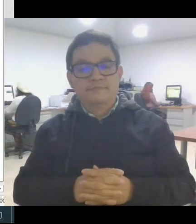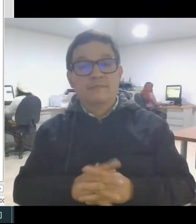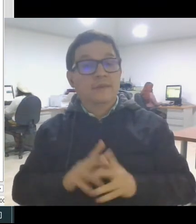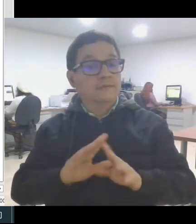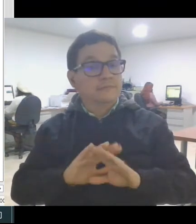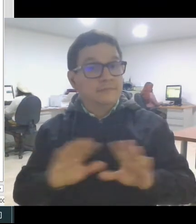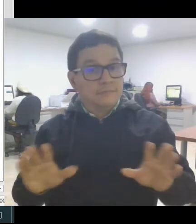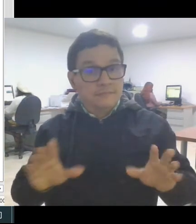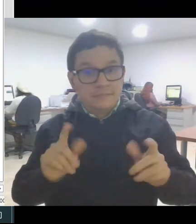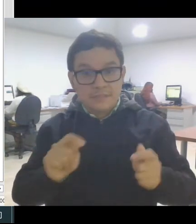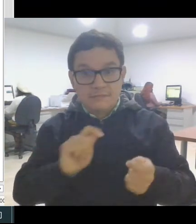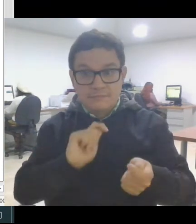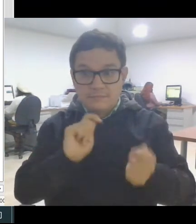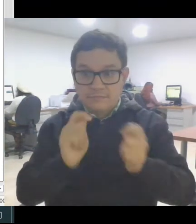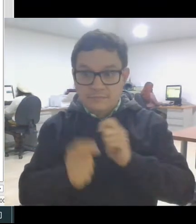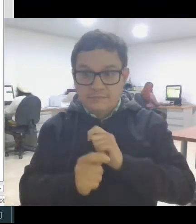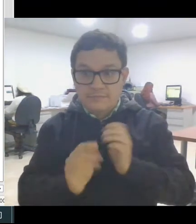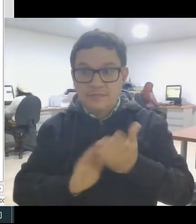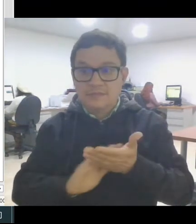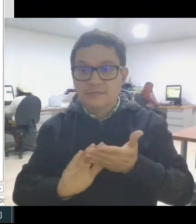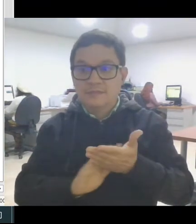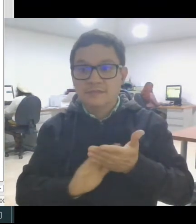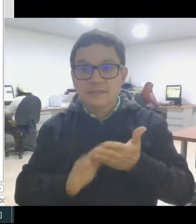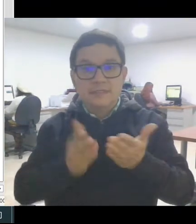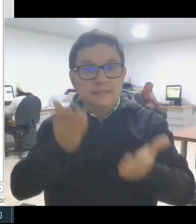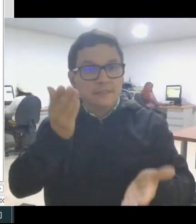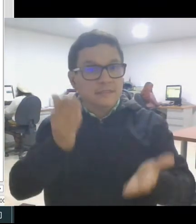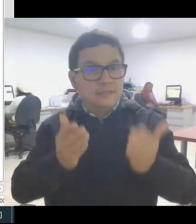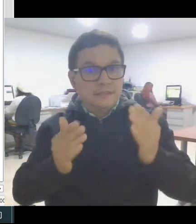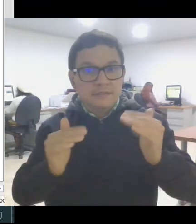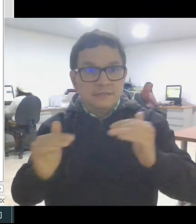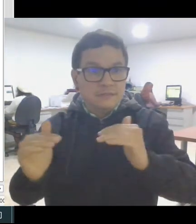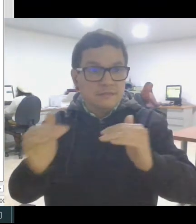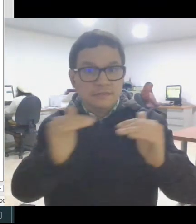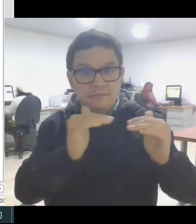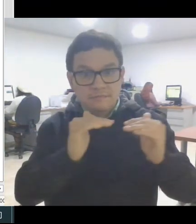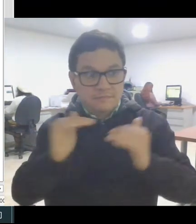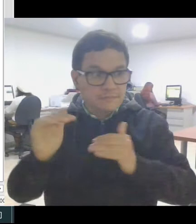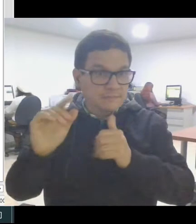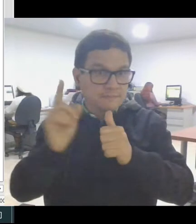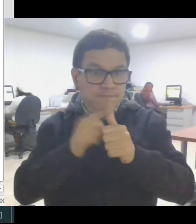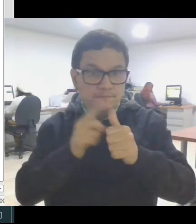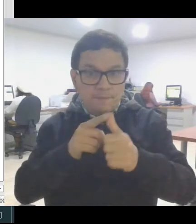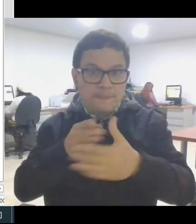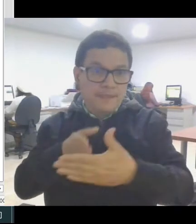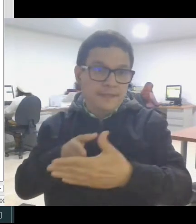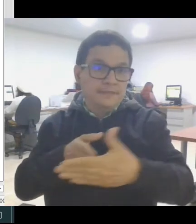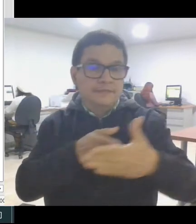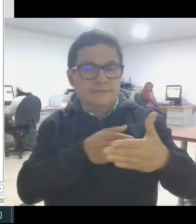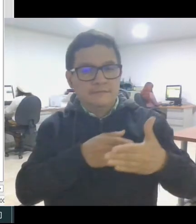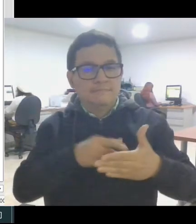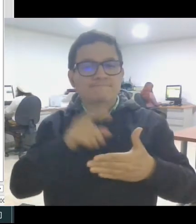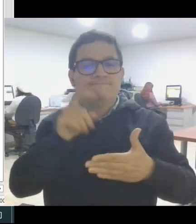Transformando las restricciones, desigualdades en ecuaciones, la primera restricción,